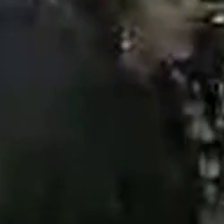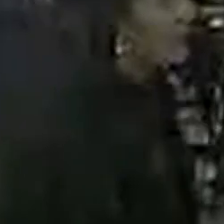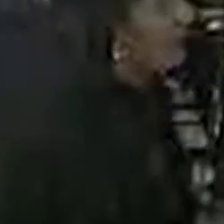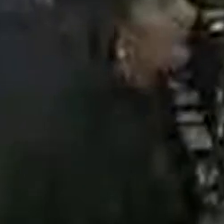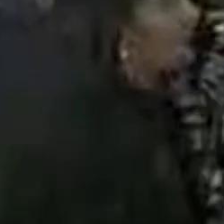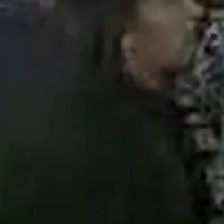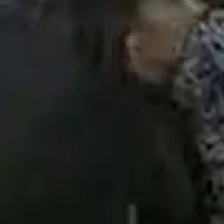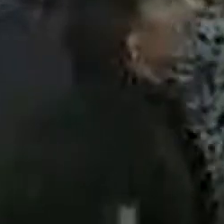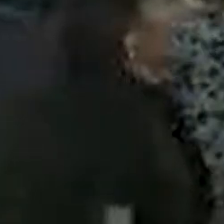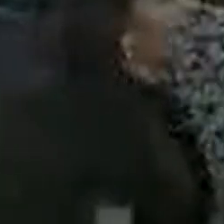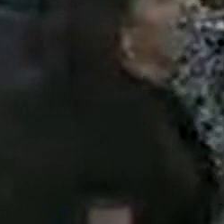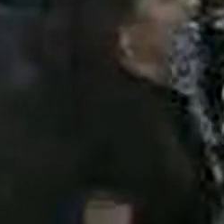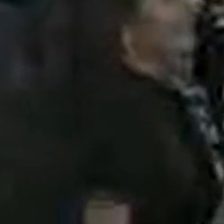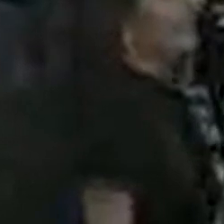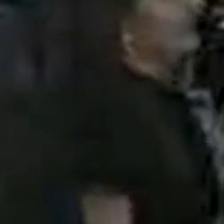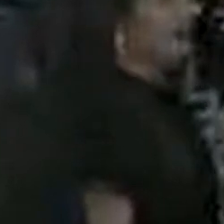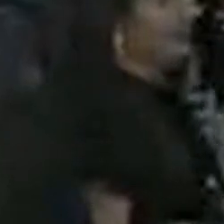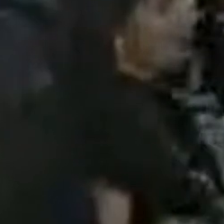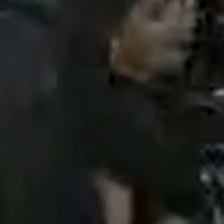vicepresidencia.